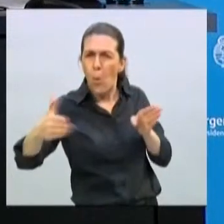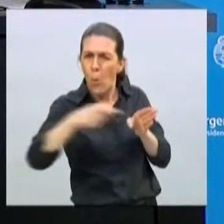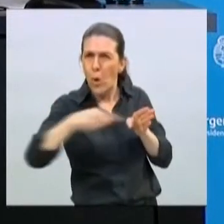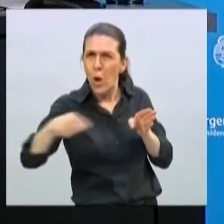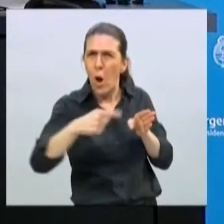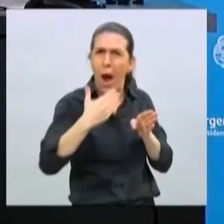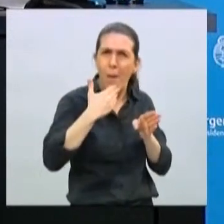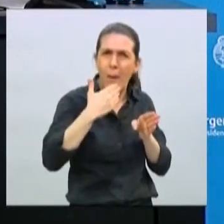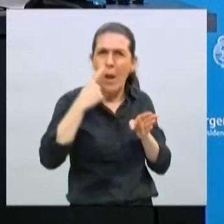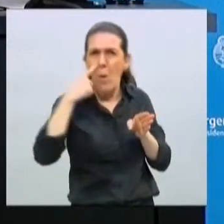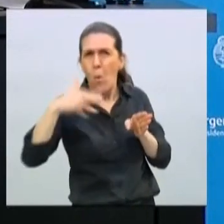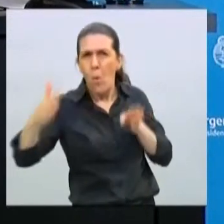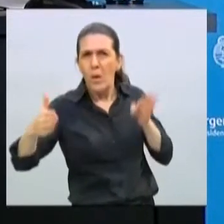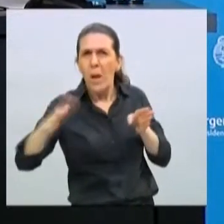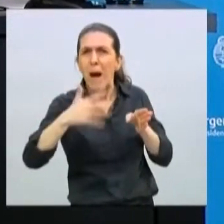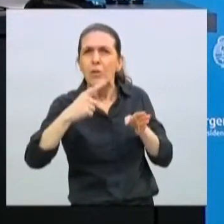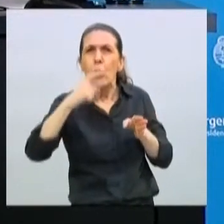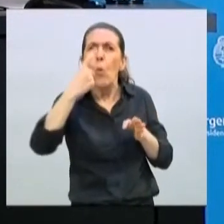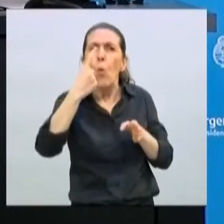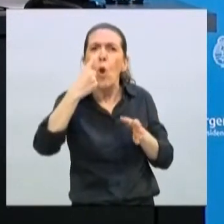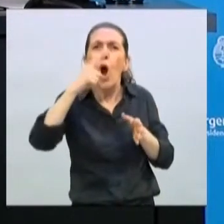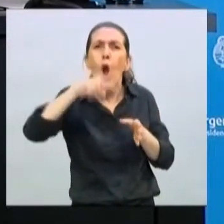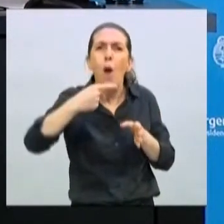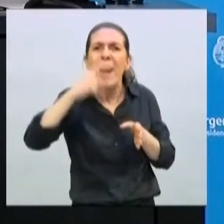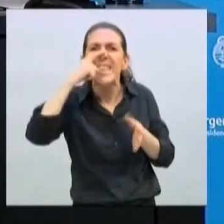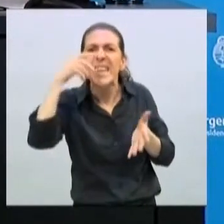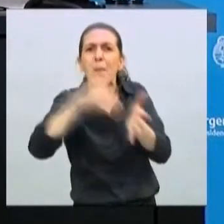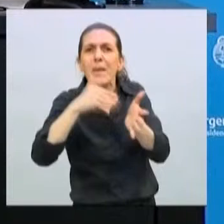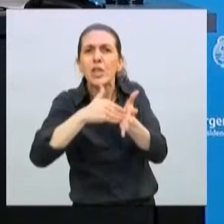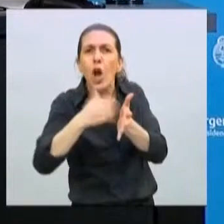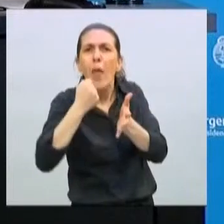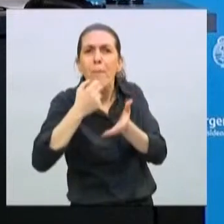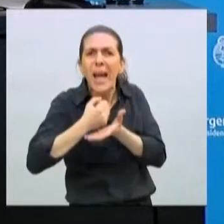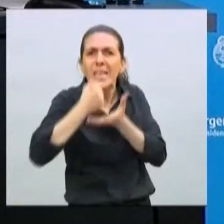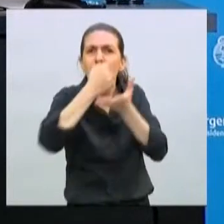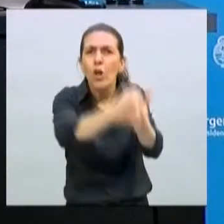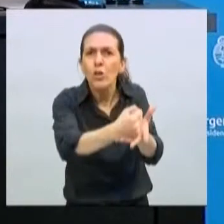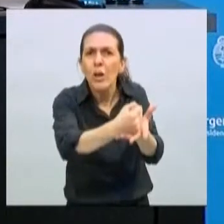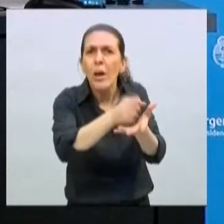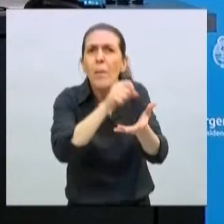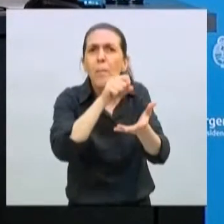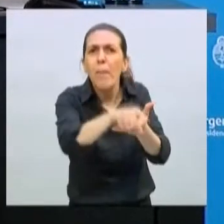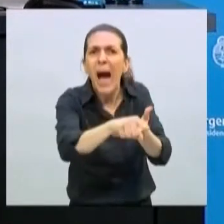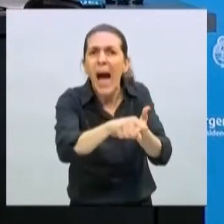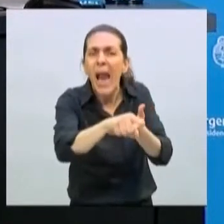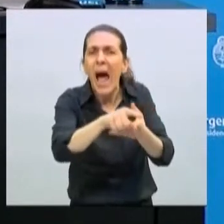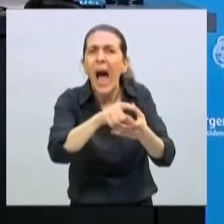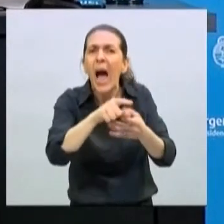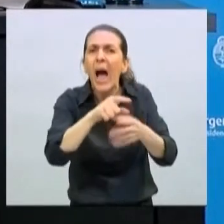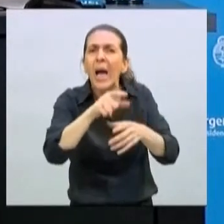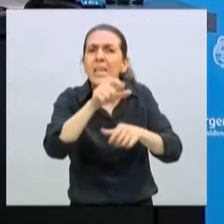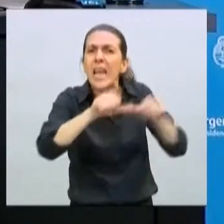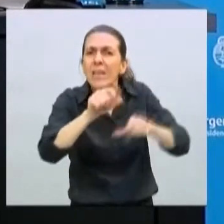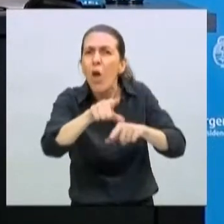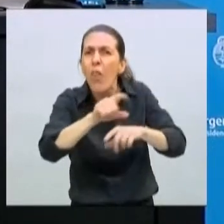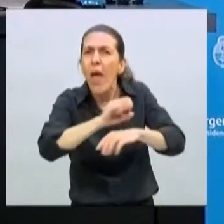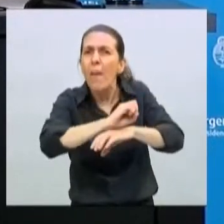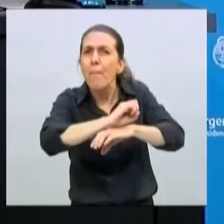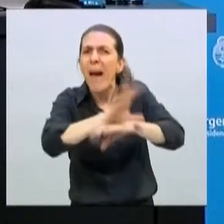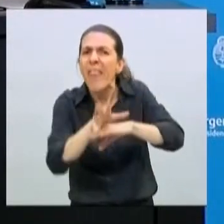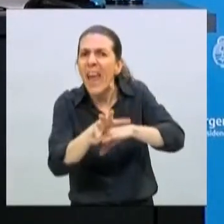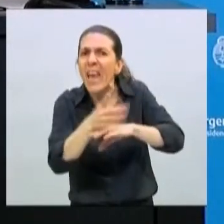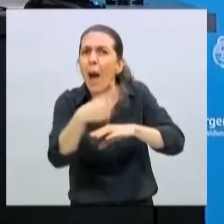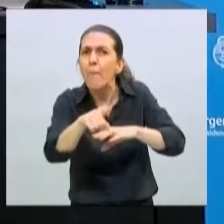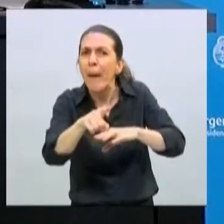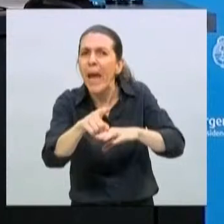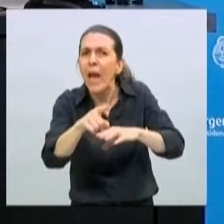inyectar 1,7 billones de pesos en la economía para aliviar el impacto económico de la pandemia, pero sin tener acceso